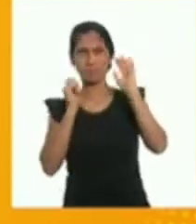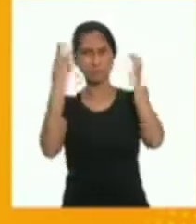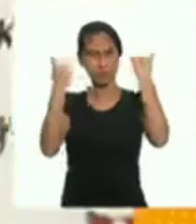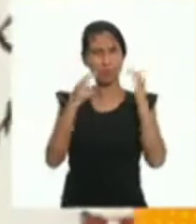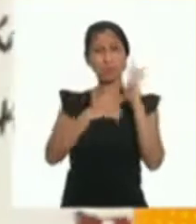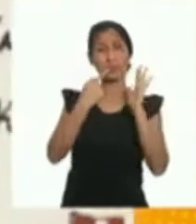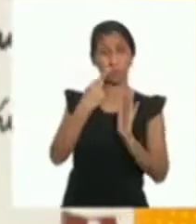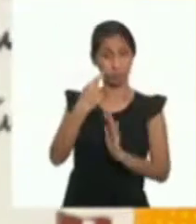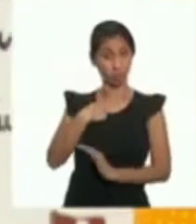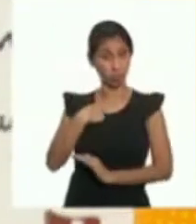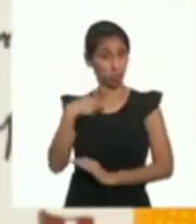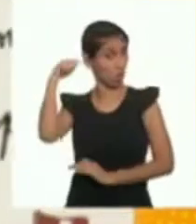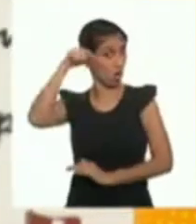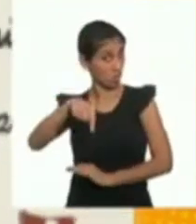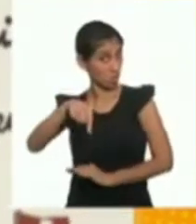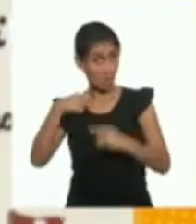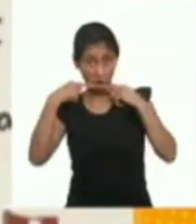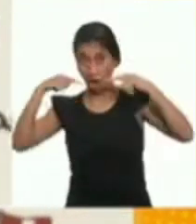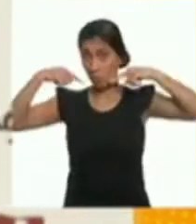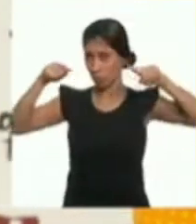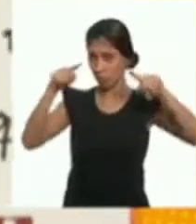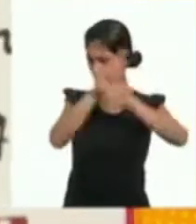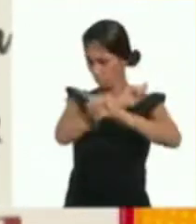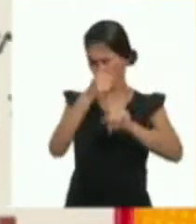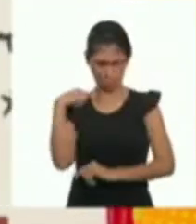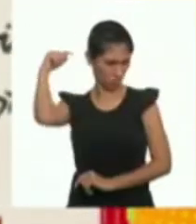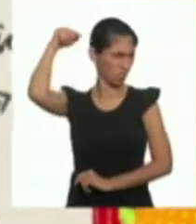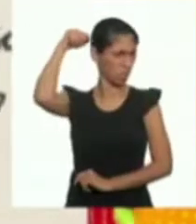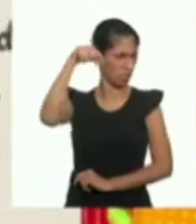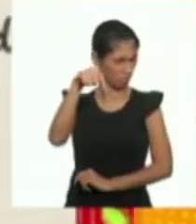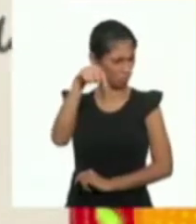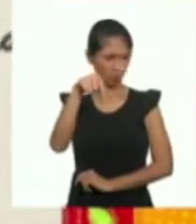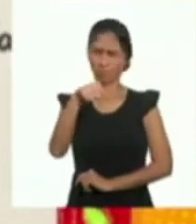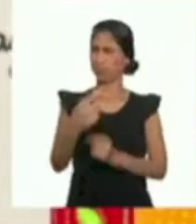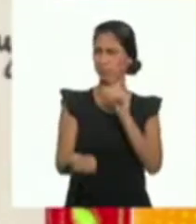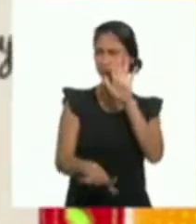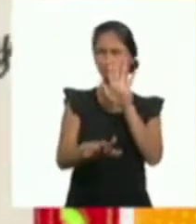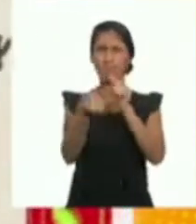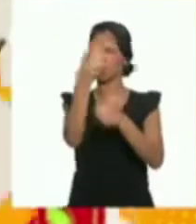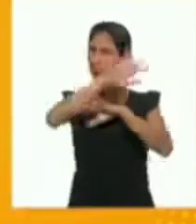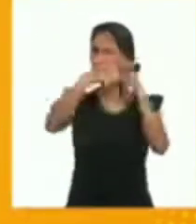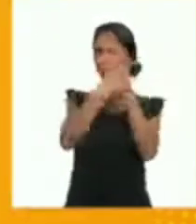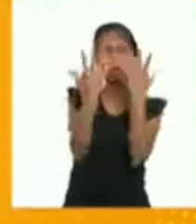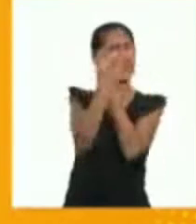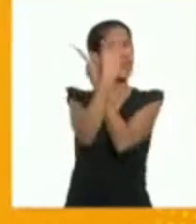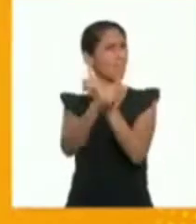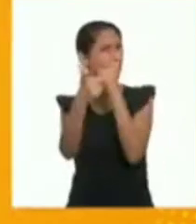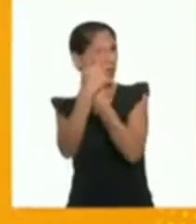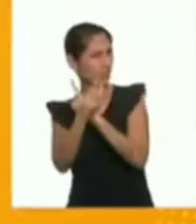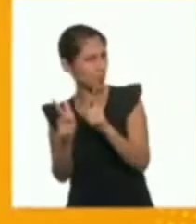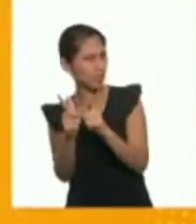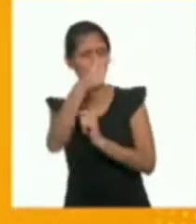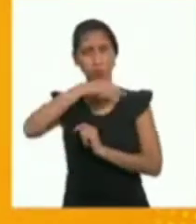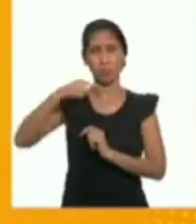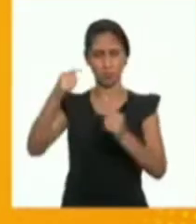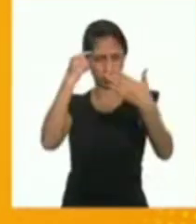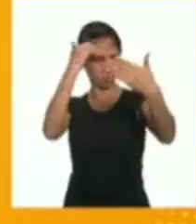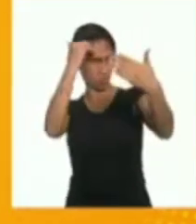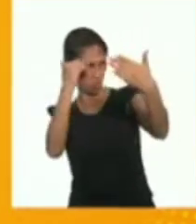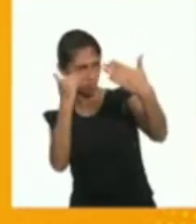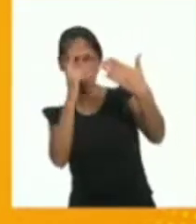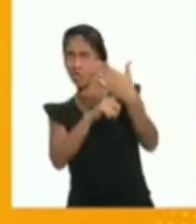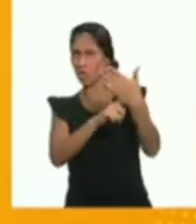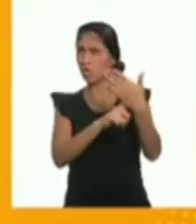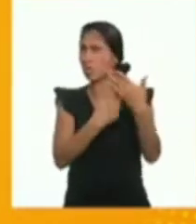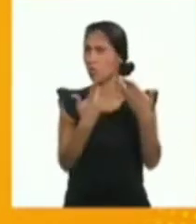dice: yo no he venido para informar, sino para sacrificarme por causa de la libertad, haciendo referencia al intenso interrogatorio